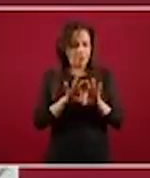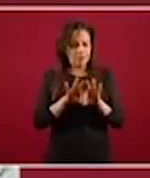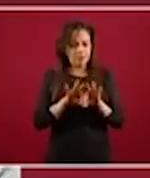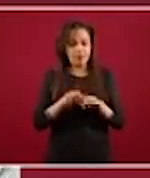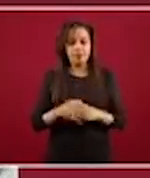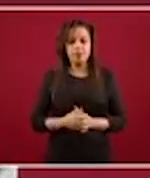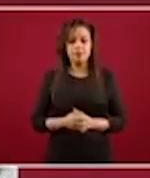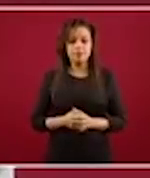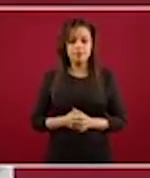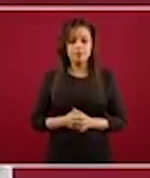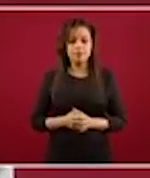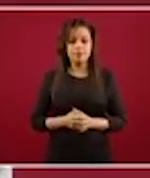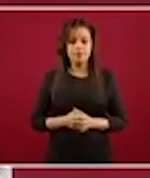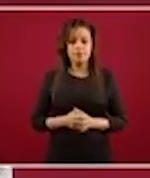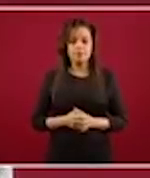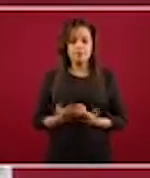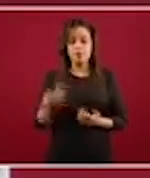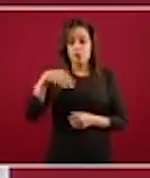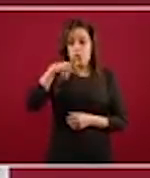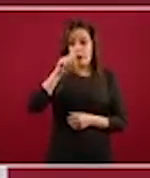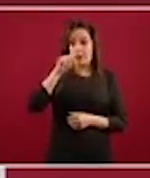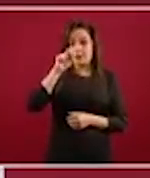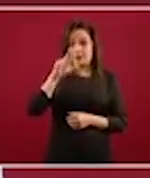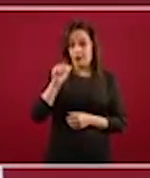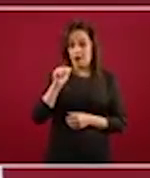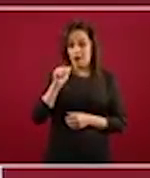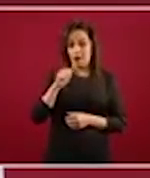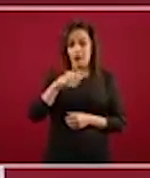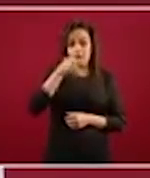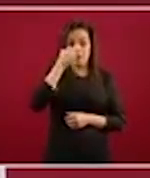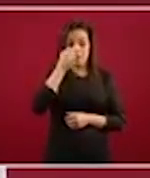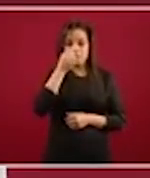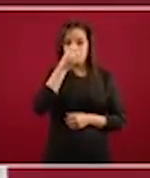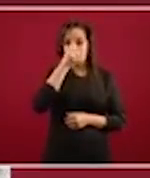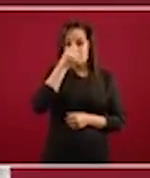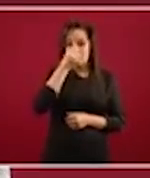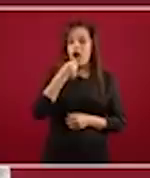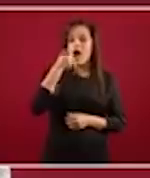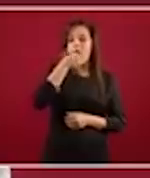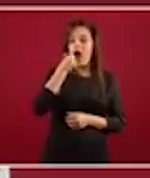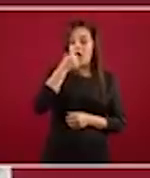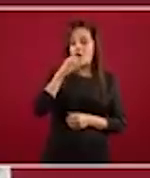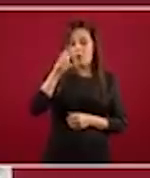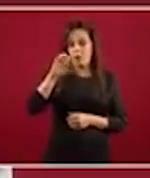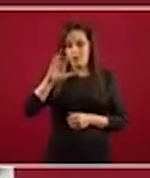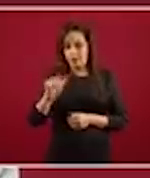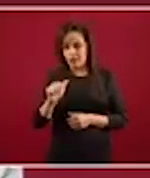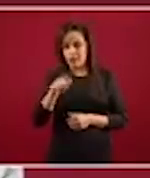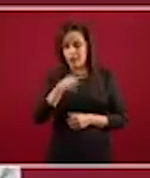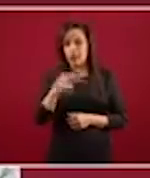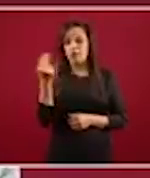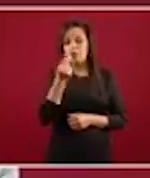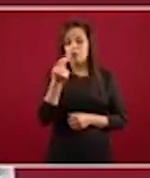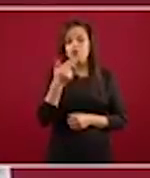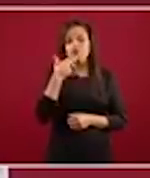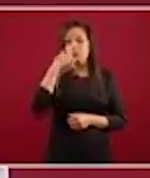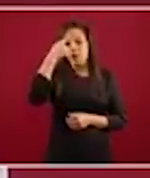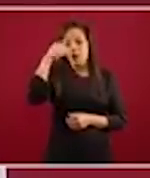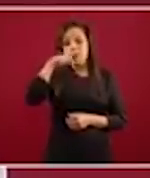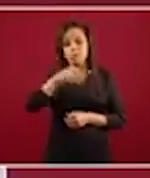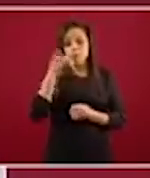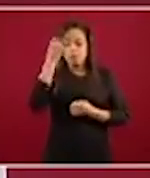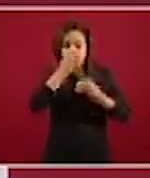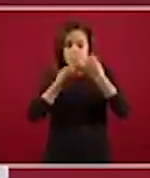caso: la toma de muestras de líquidos nasales y faríngeos, que se utiliza para tomar la muestra necesaria